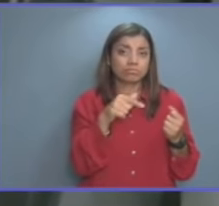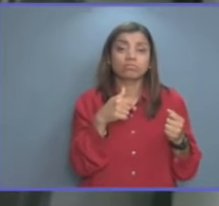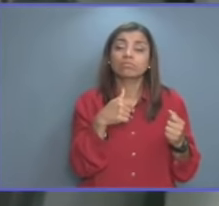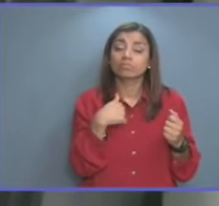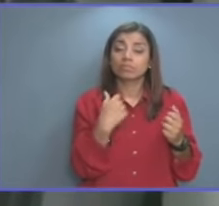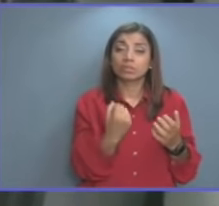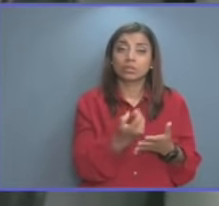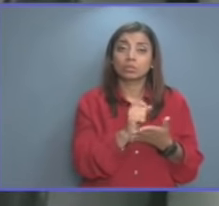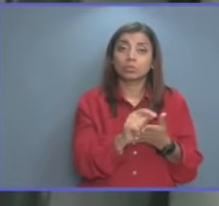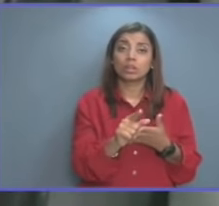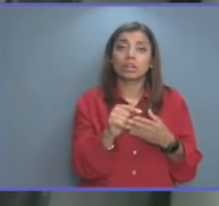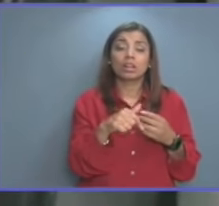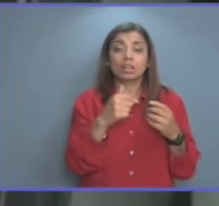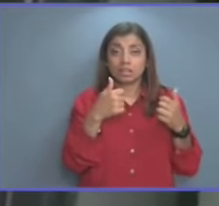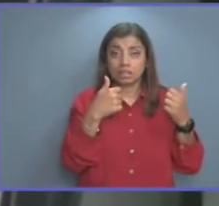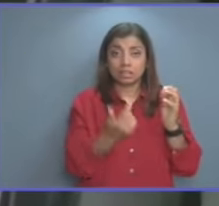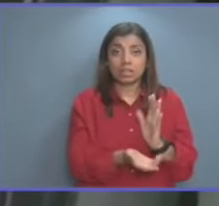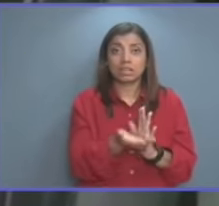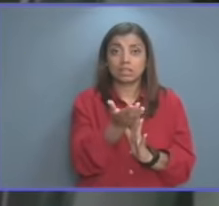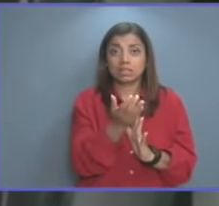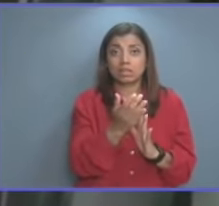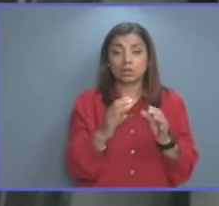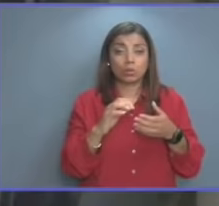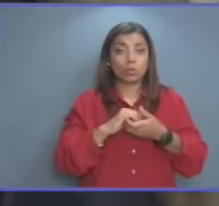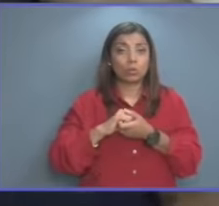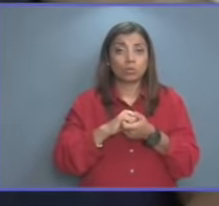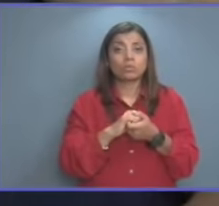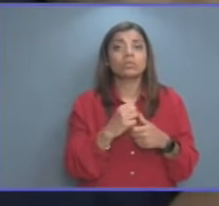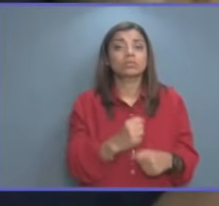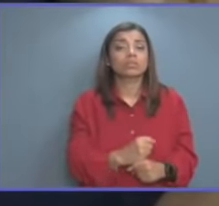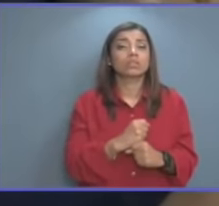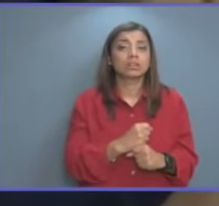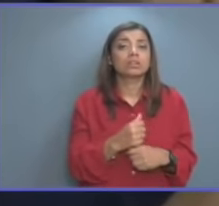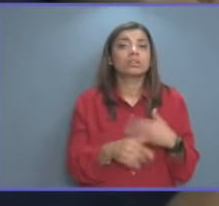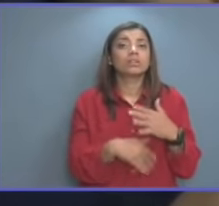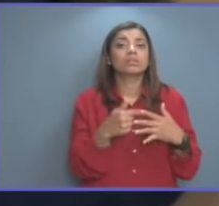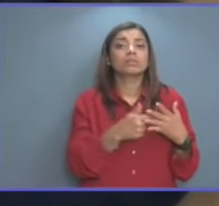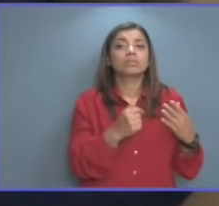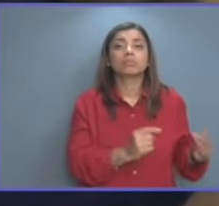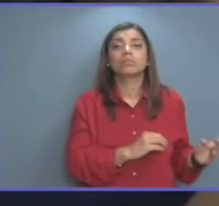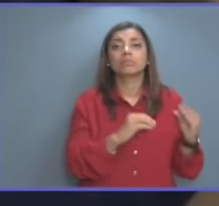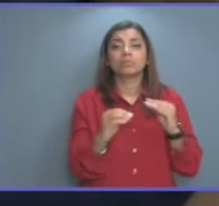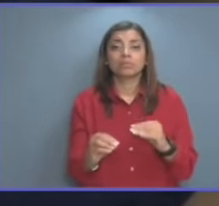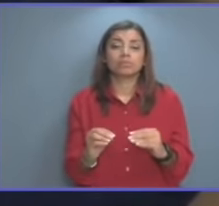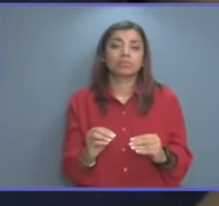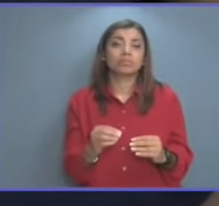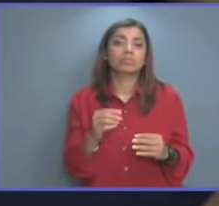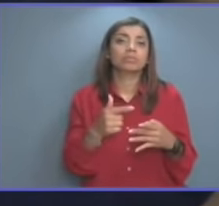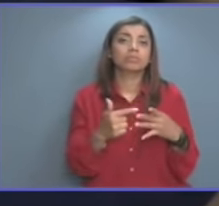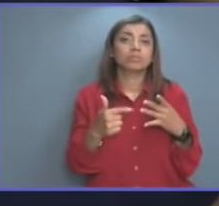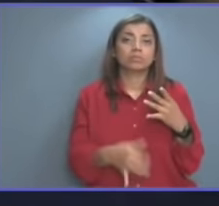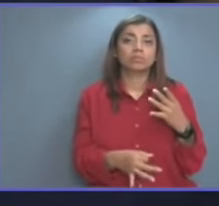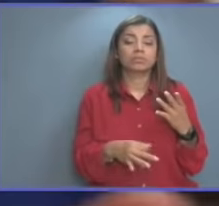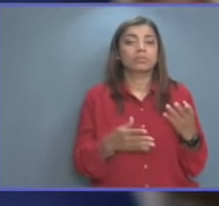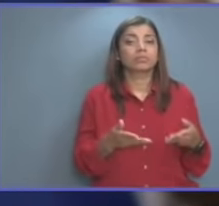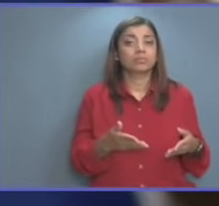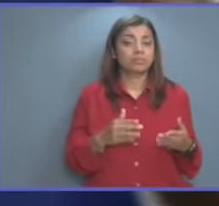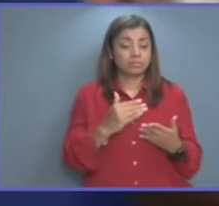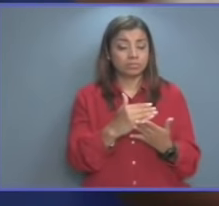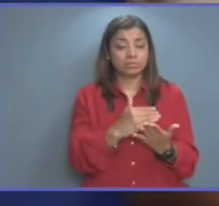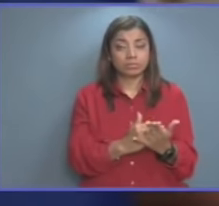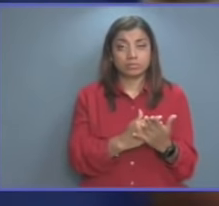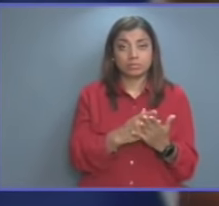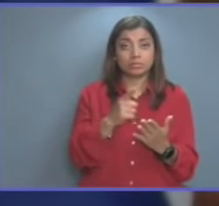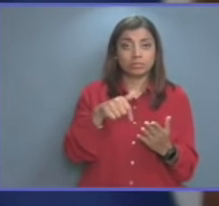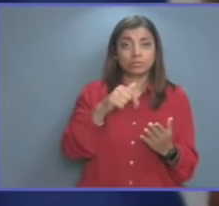y crecer y aprender juntos además de garantizar recursos para la implementación de la ley nacer con cariño una apuesta de la primera